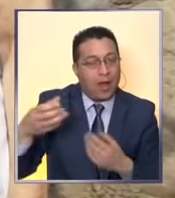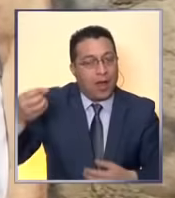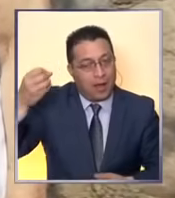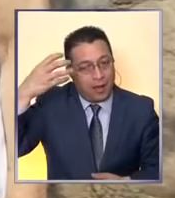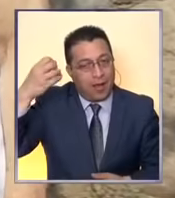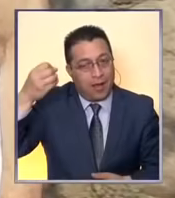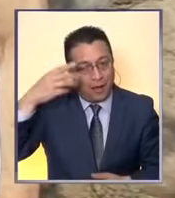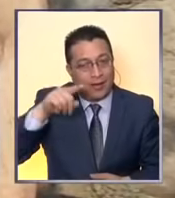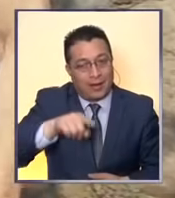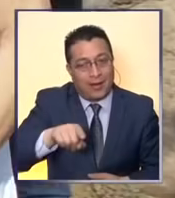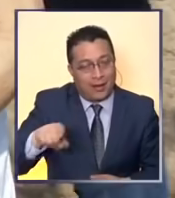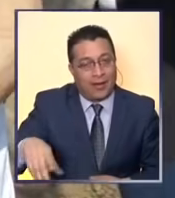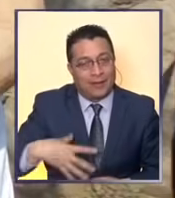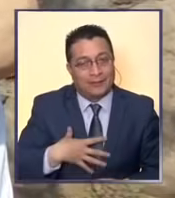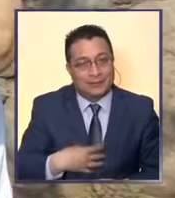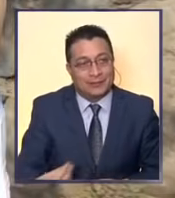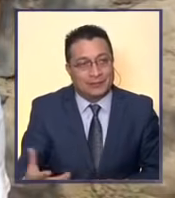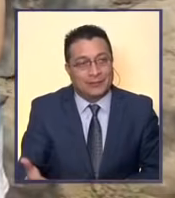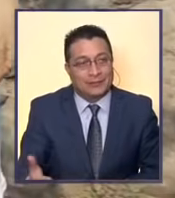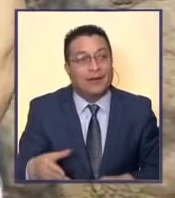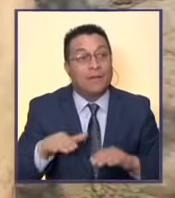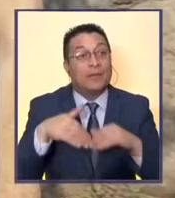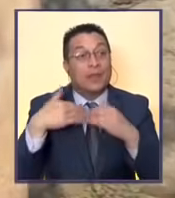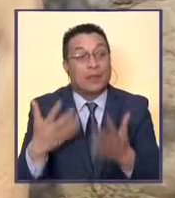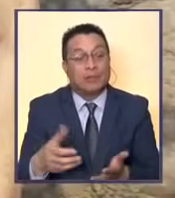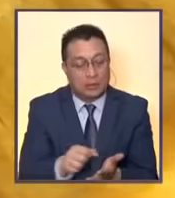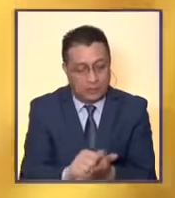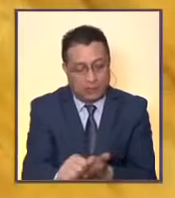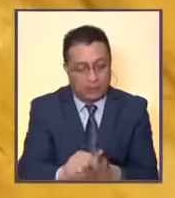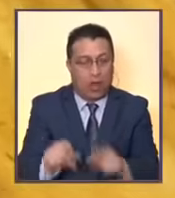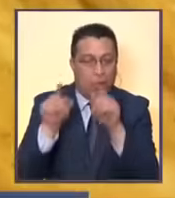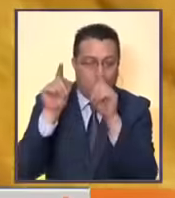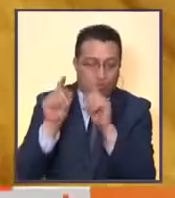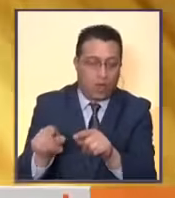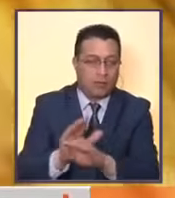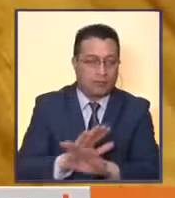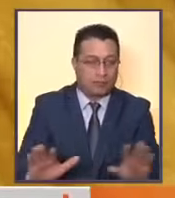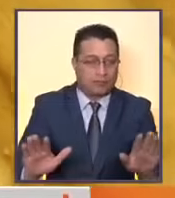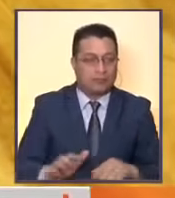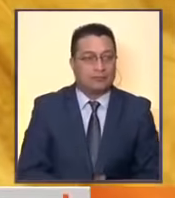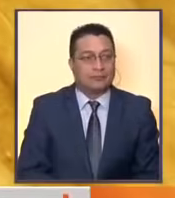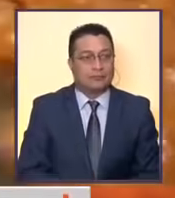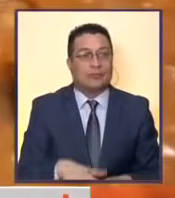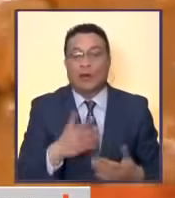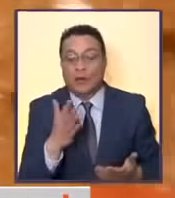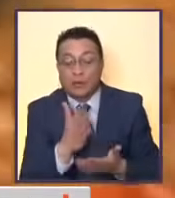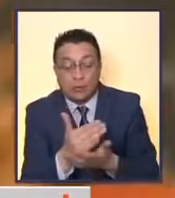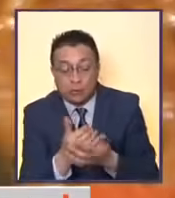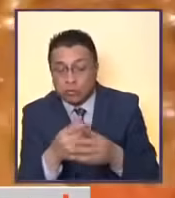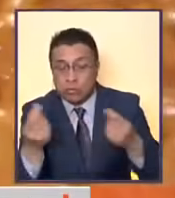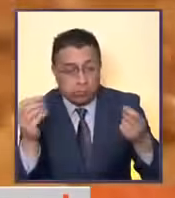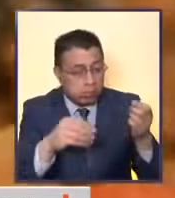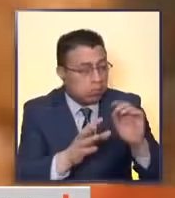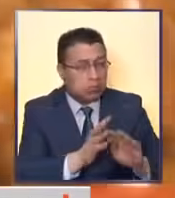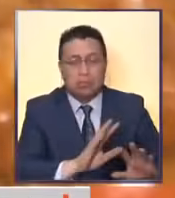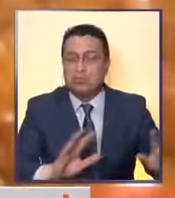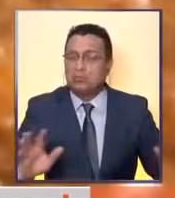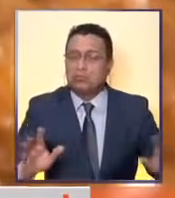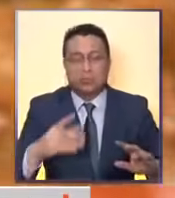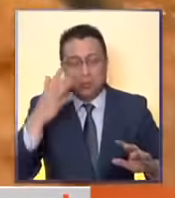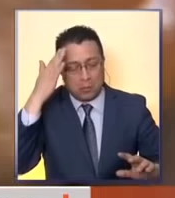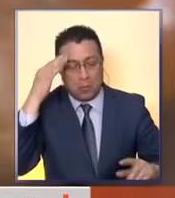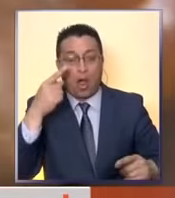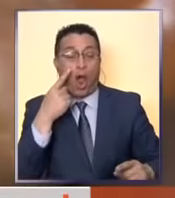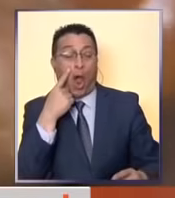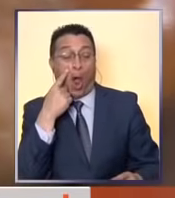que yo estaba haciendo. Ya después, la masa es de ustedes, le dije. No hay medidas ni recetas para la elaboración de estas empanadas. Todo